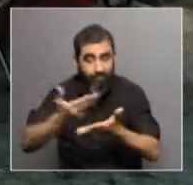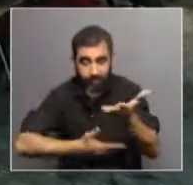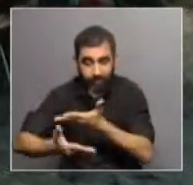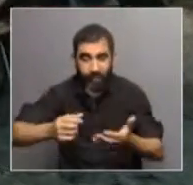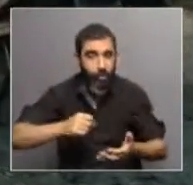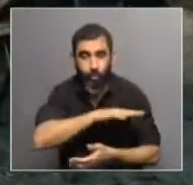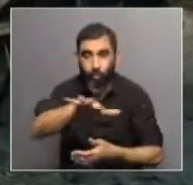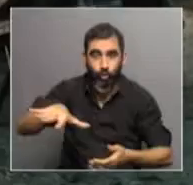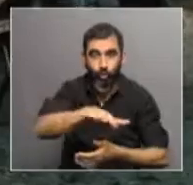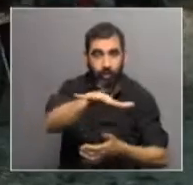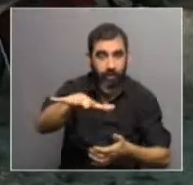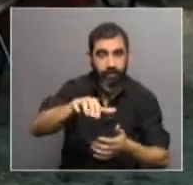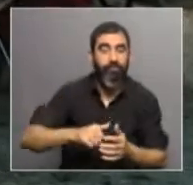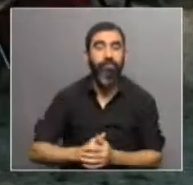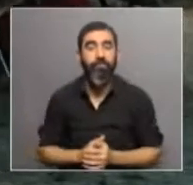social.